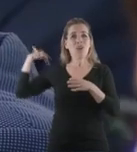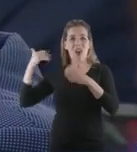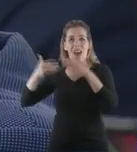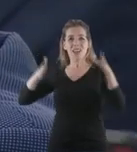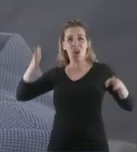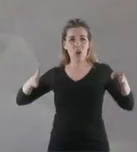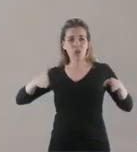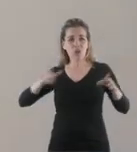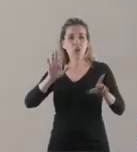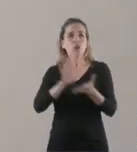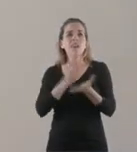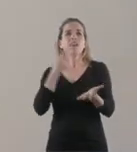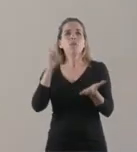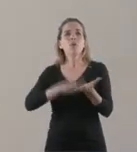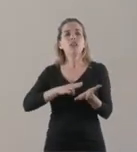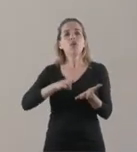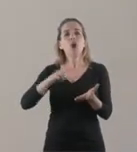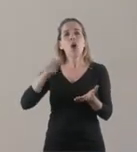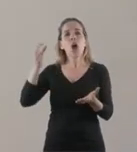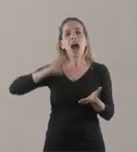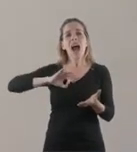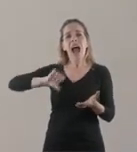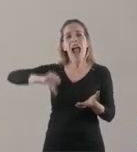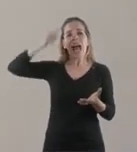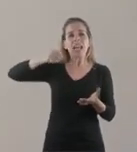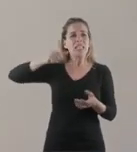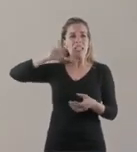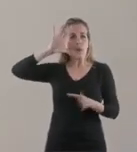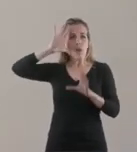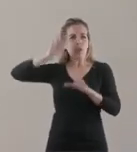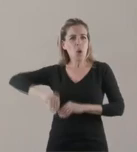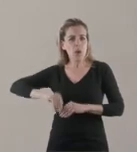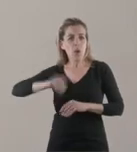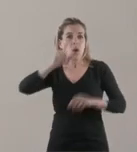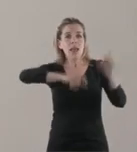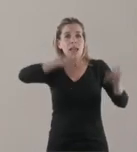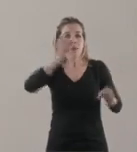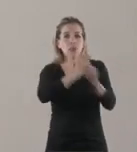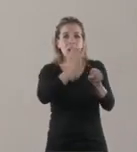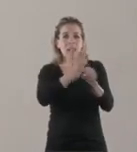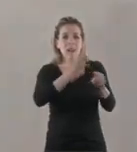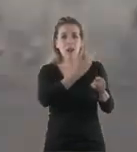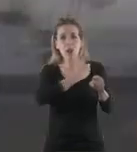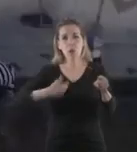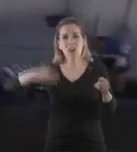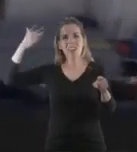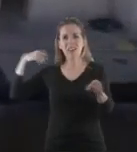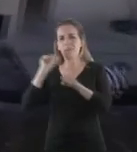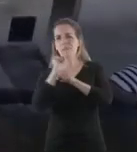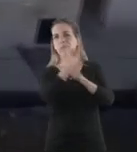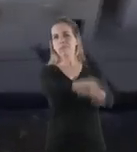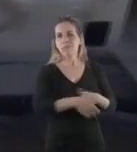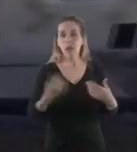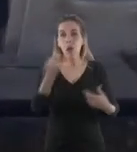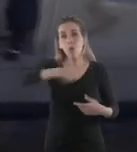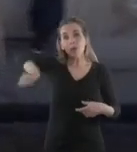del impuesto a las ganancias se olvidó de los trabajadores y llegamos y sin haberlo prometido